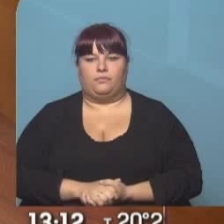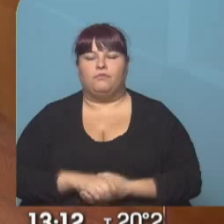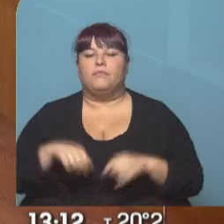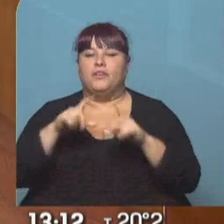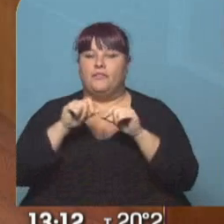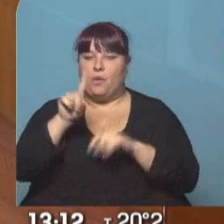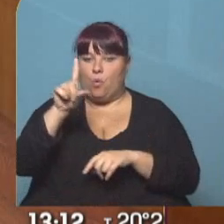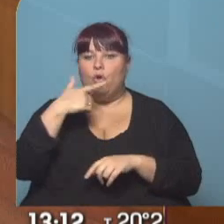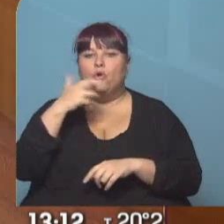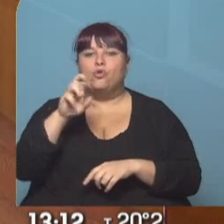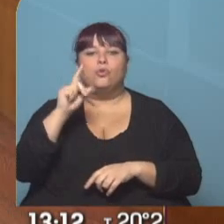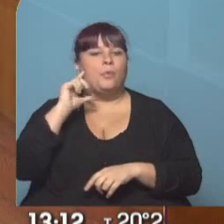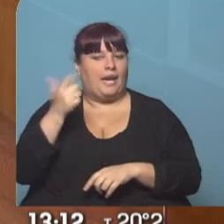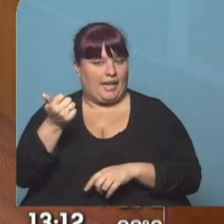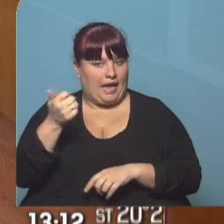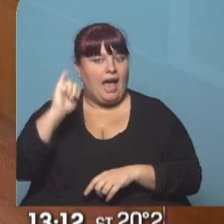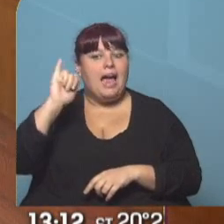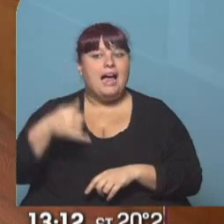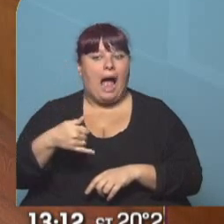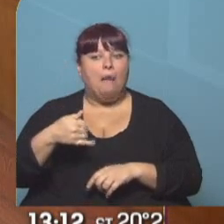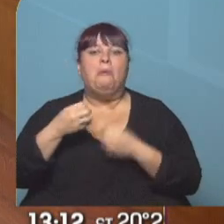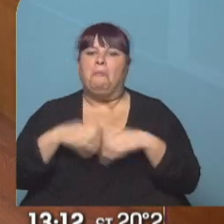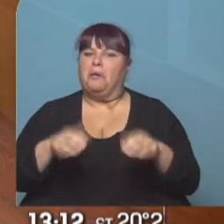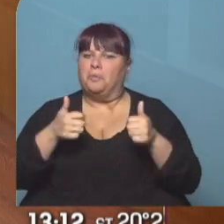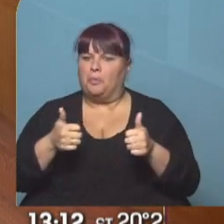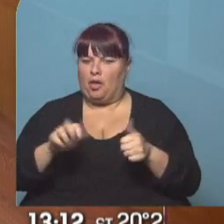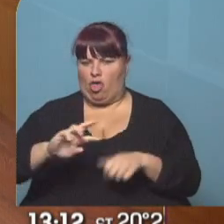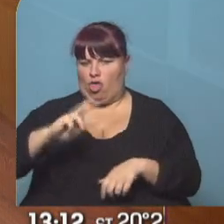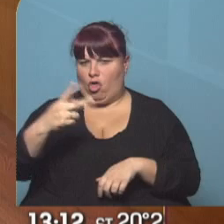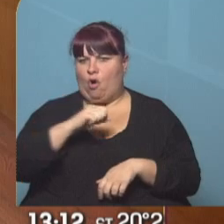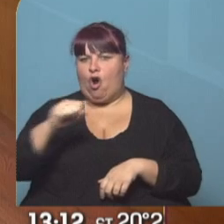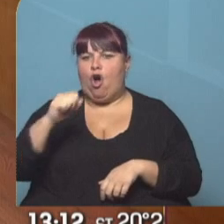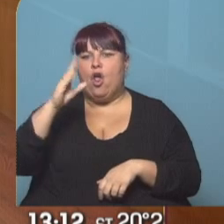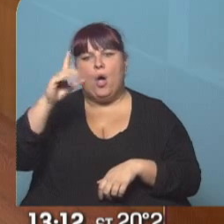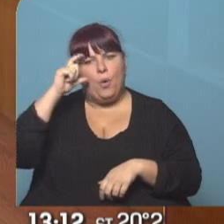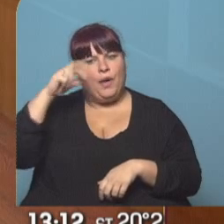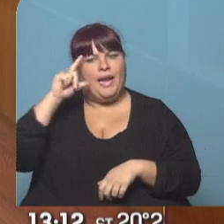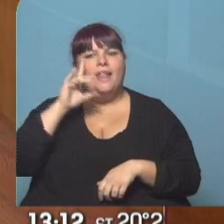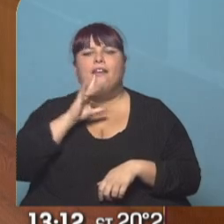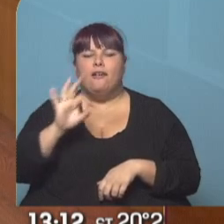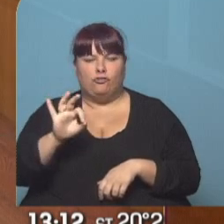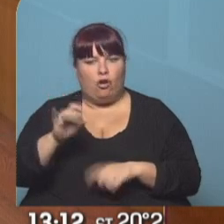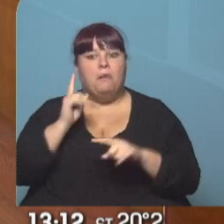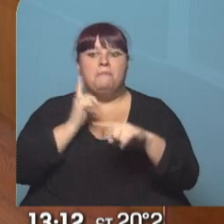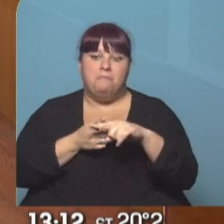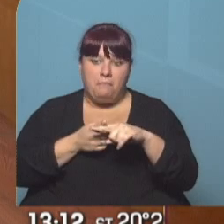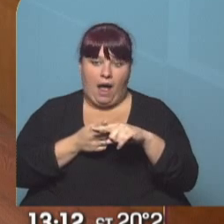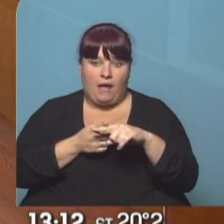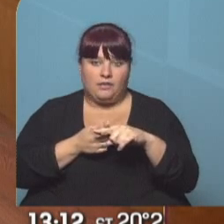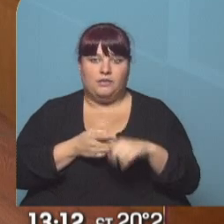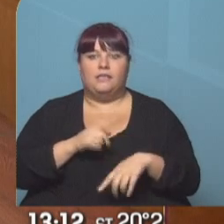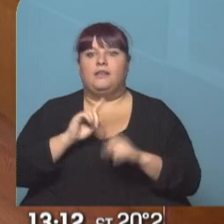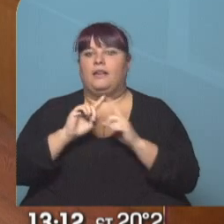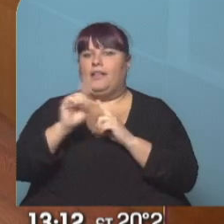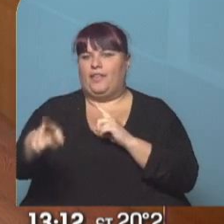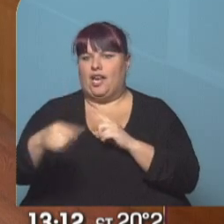Fecha 1 de la Superliga, el campeón arrancó con todo. Doblete de Darío Benedetto, que encima vía